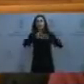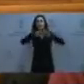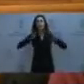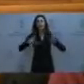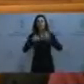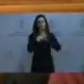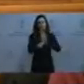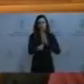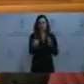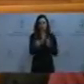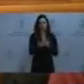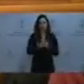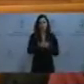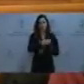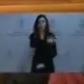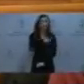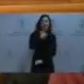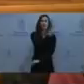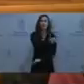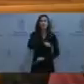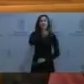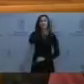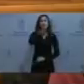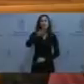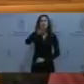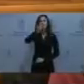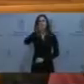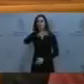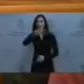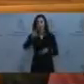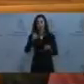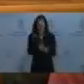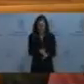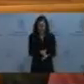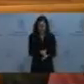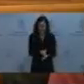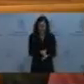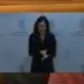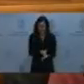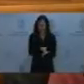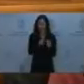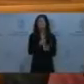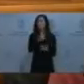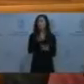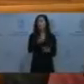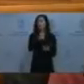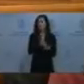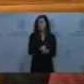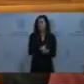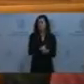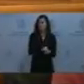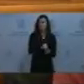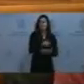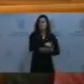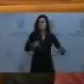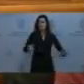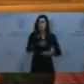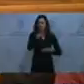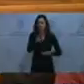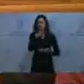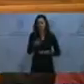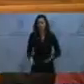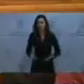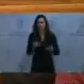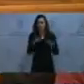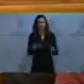clarificadores, avales por importe de 114.100.000 millones de euros. En concreto, 75 millones